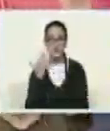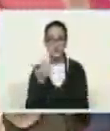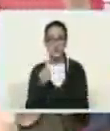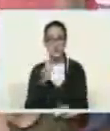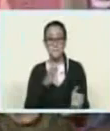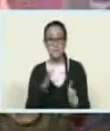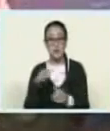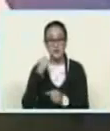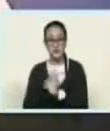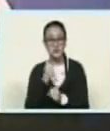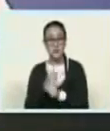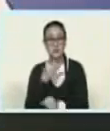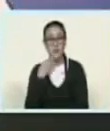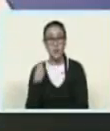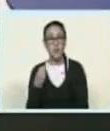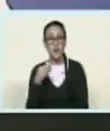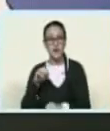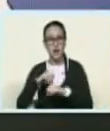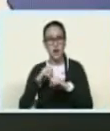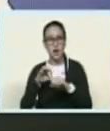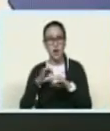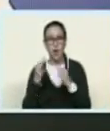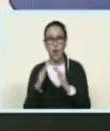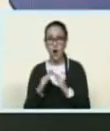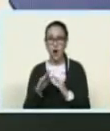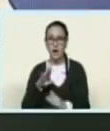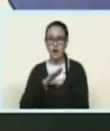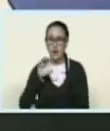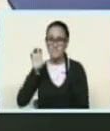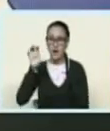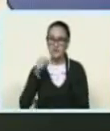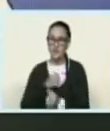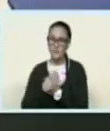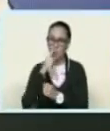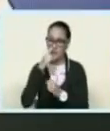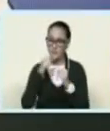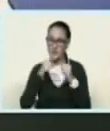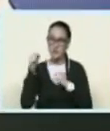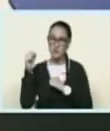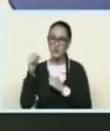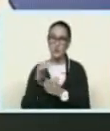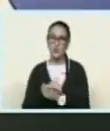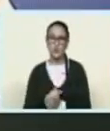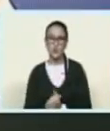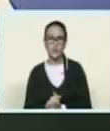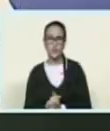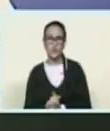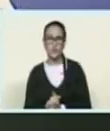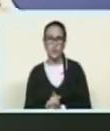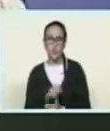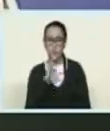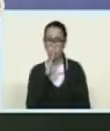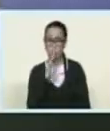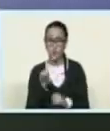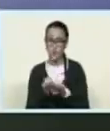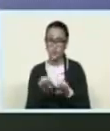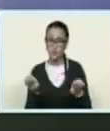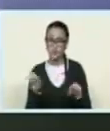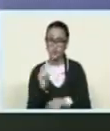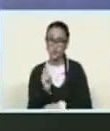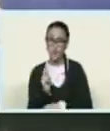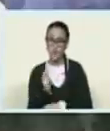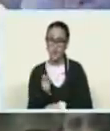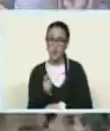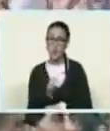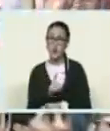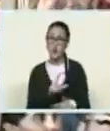Plan Chamba Juvenil, Hogares de la Patria, En Amor Mayor. El bono educacional llegó